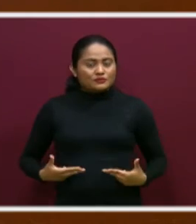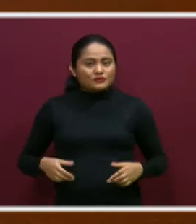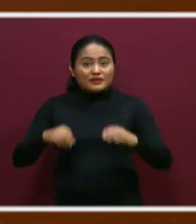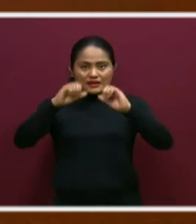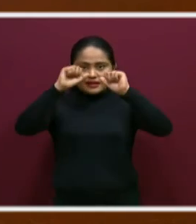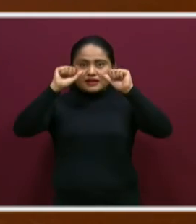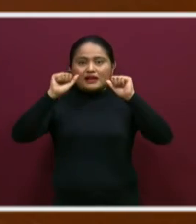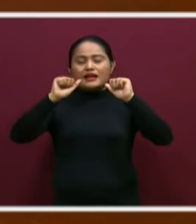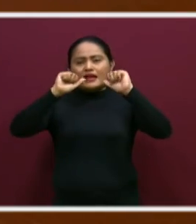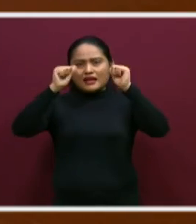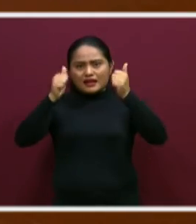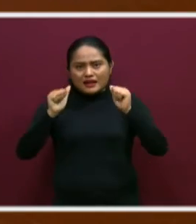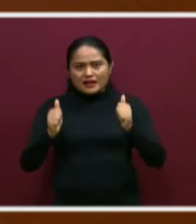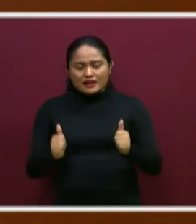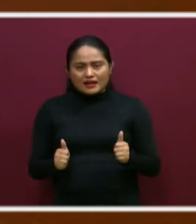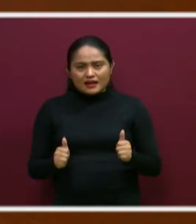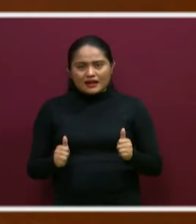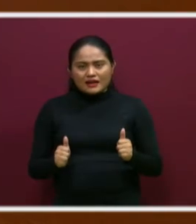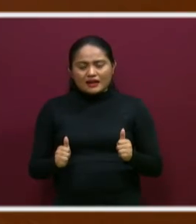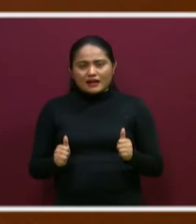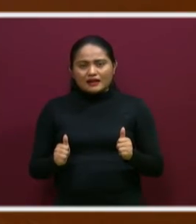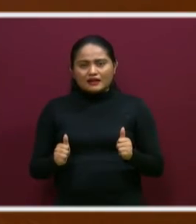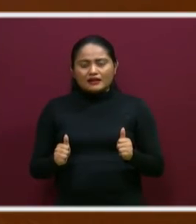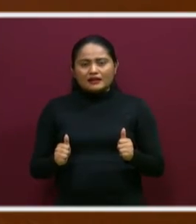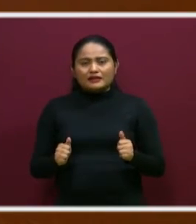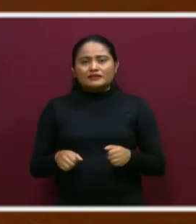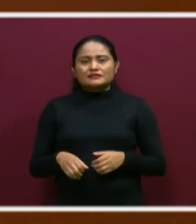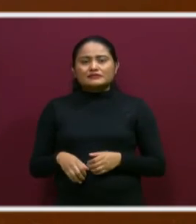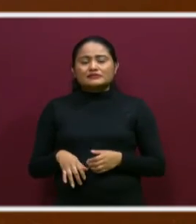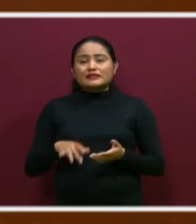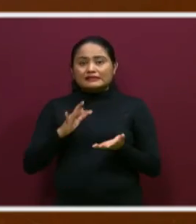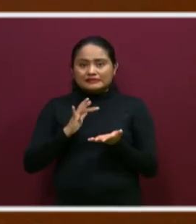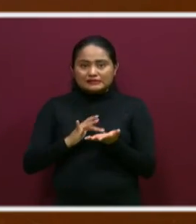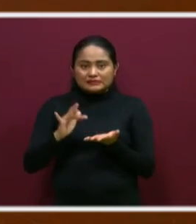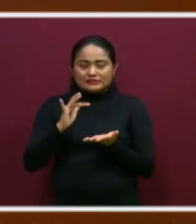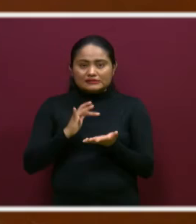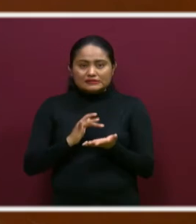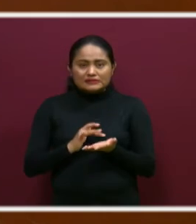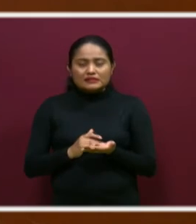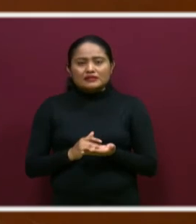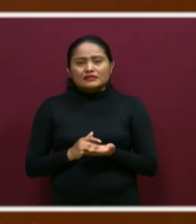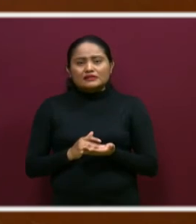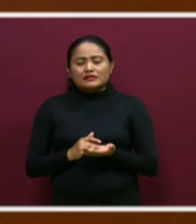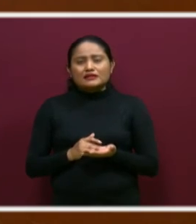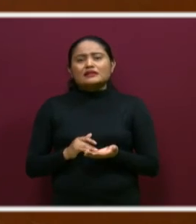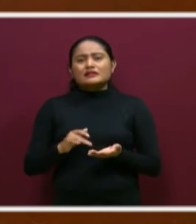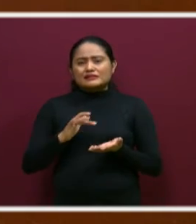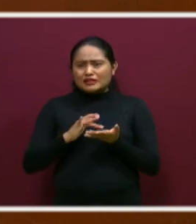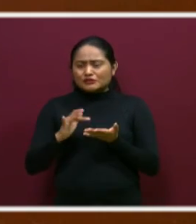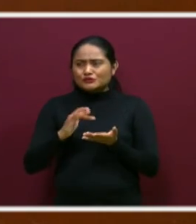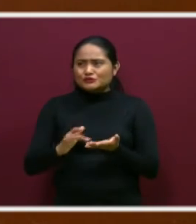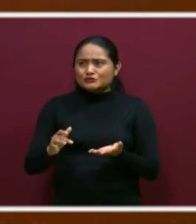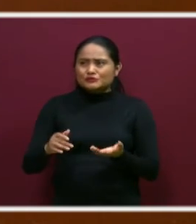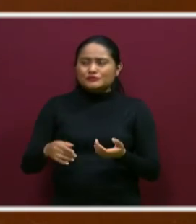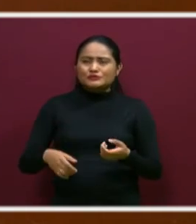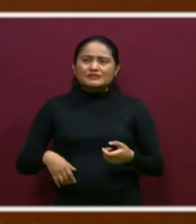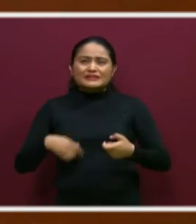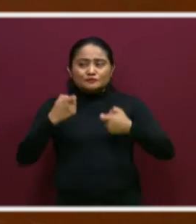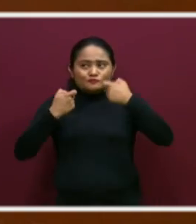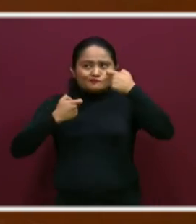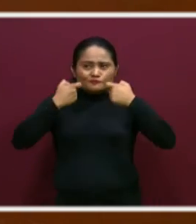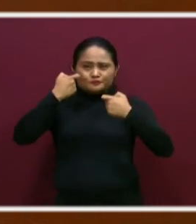sobre todo es un instrumento humano y humanizante fundamental es un instrumento de expresión donde